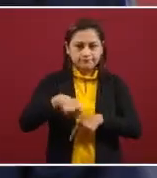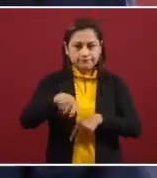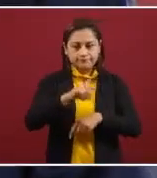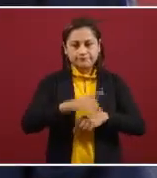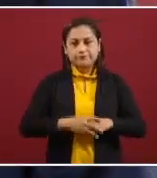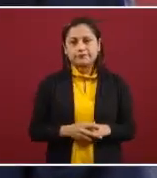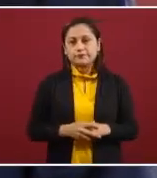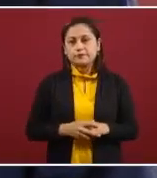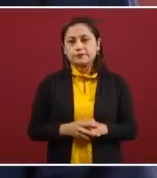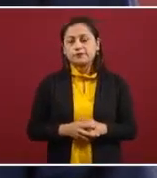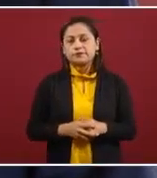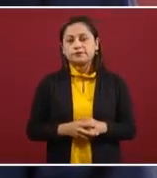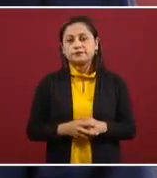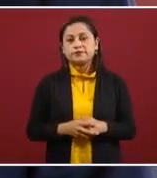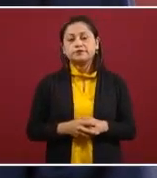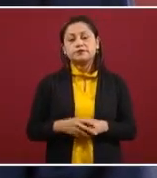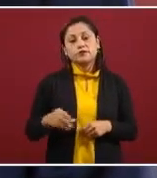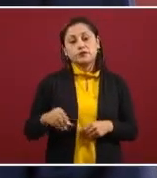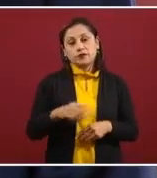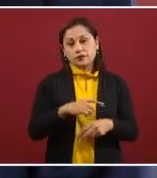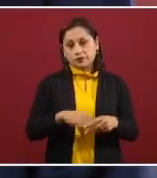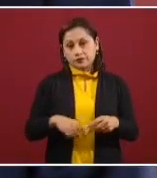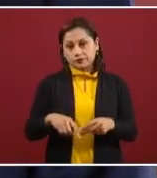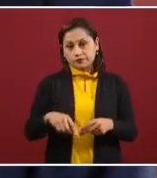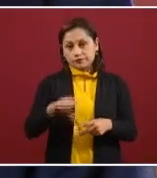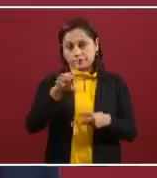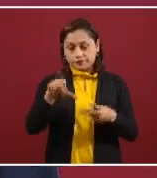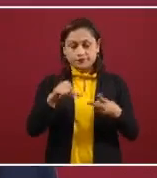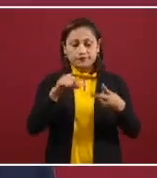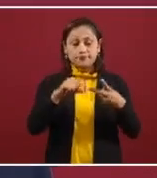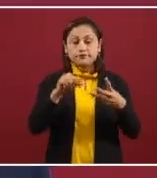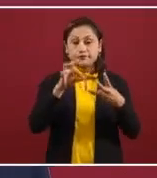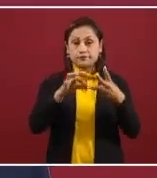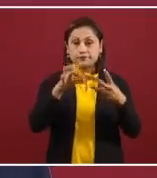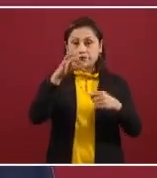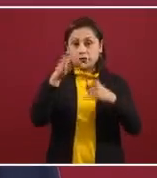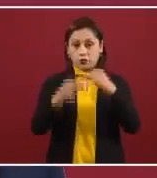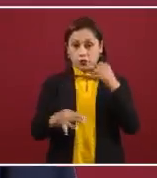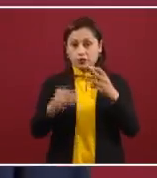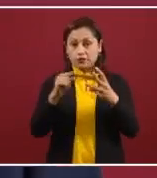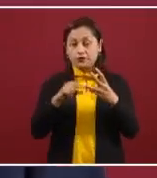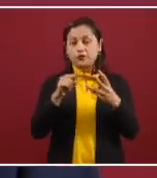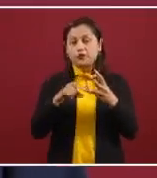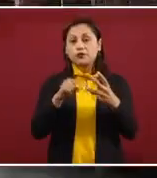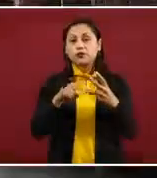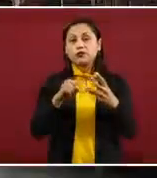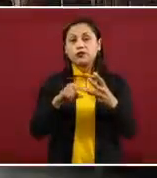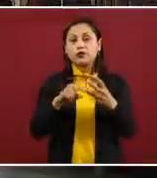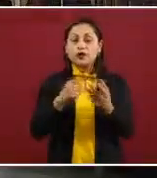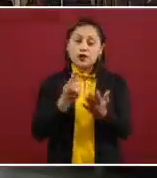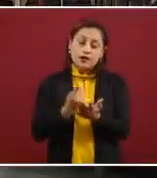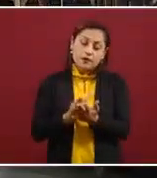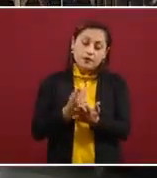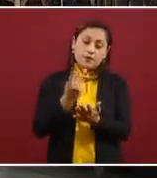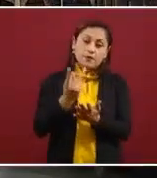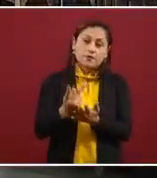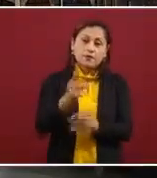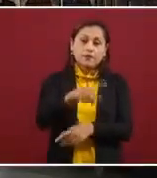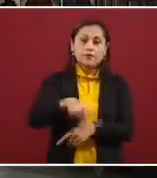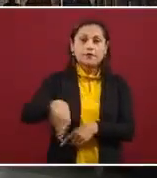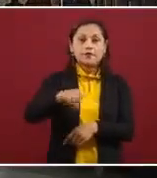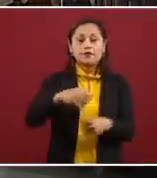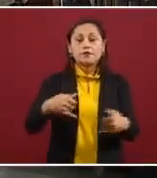Y lo tercero de hoy es entregar los premios a los jóvenes,